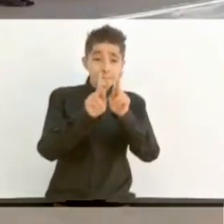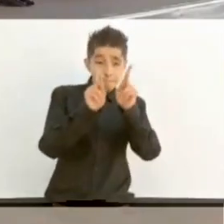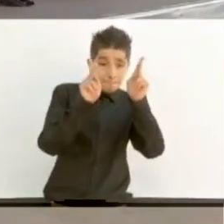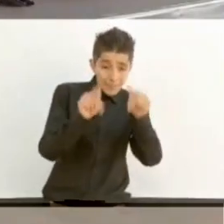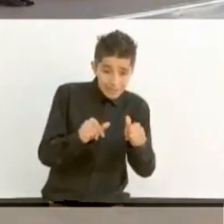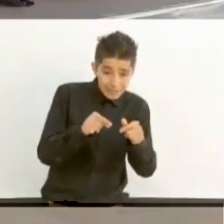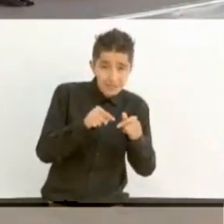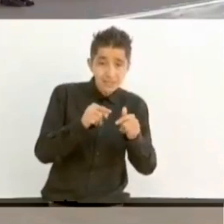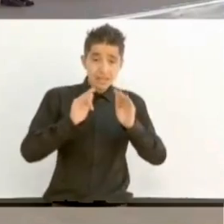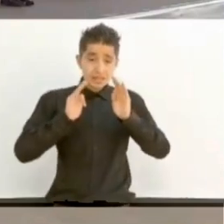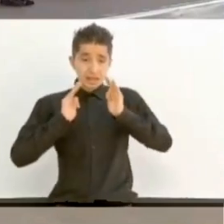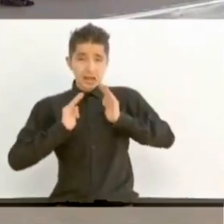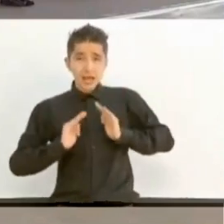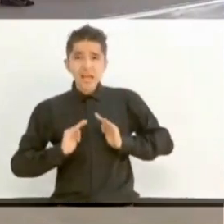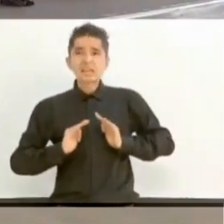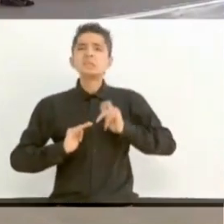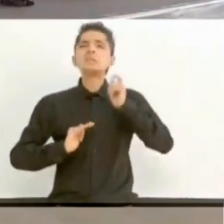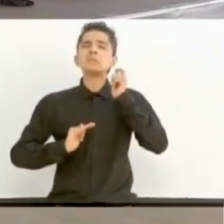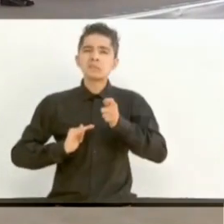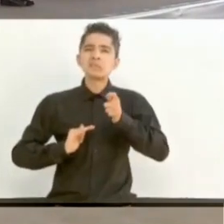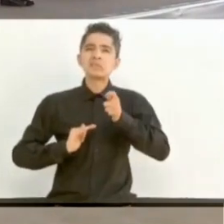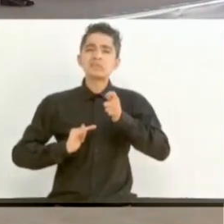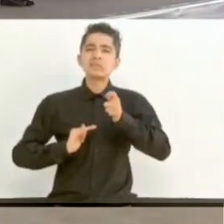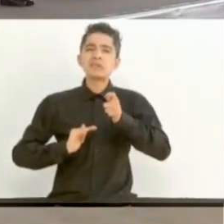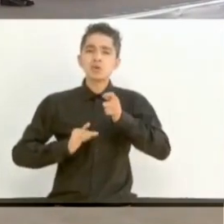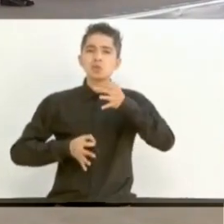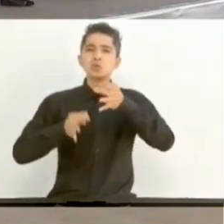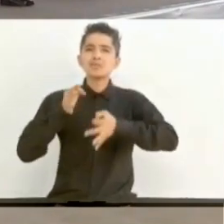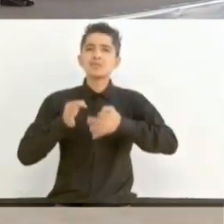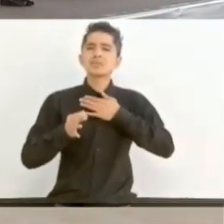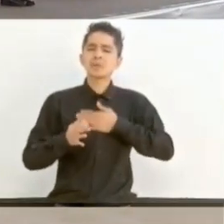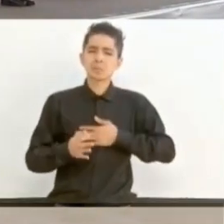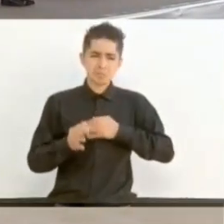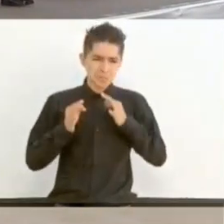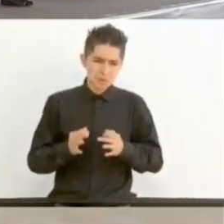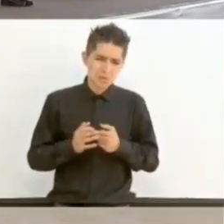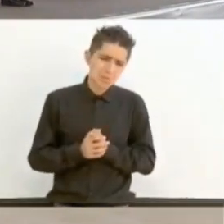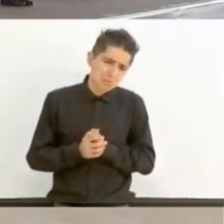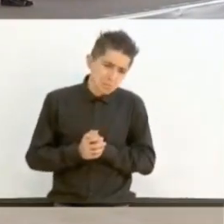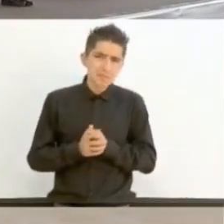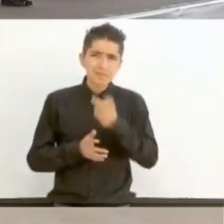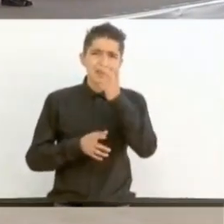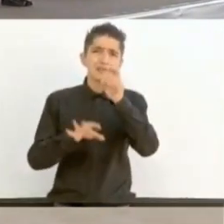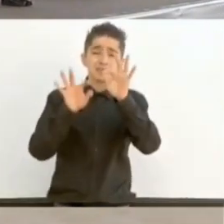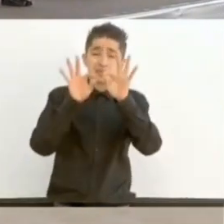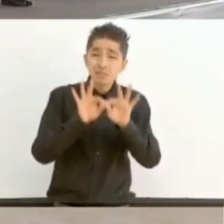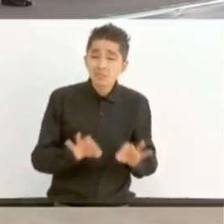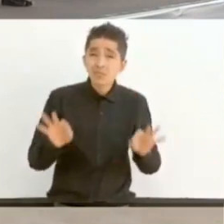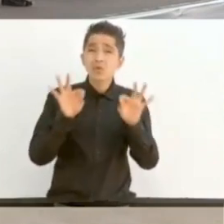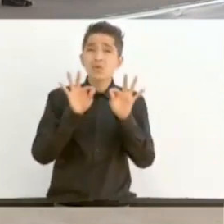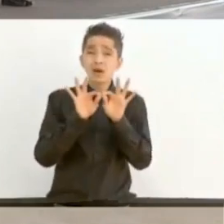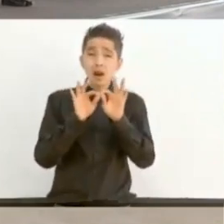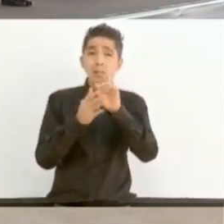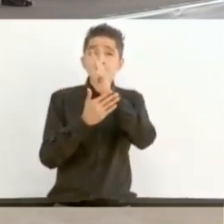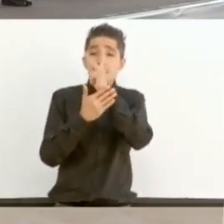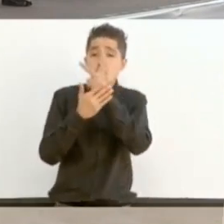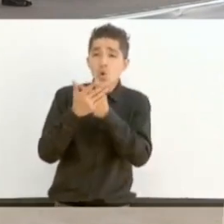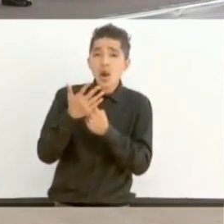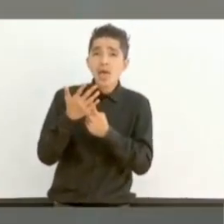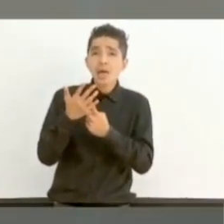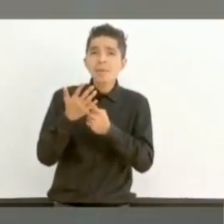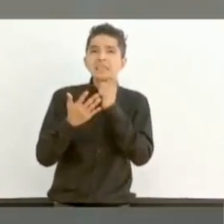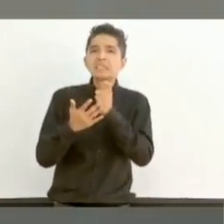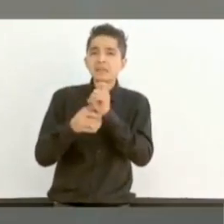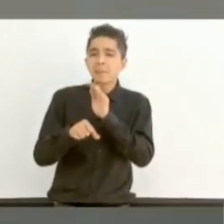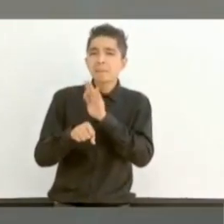de la justicia. Por eso son muy importantes los programas de